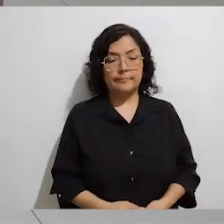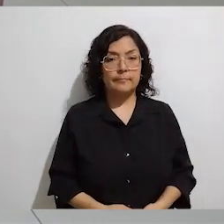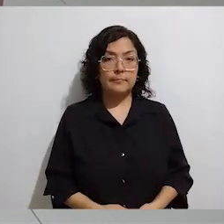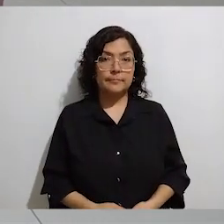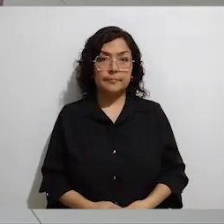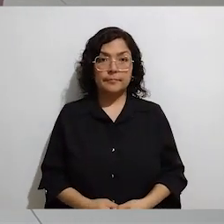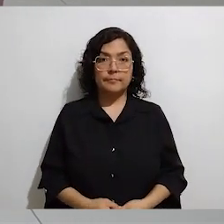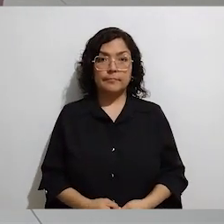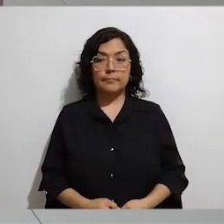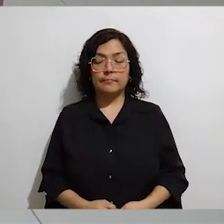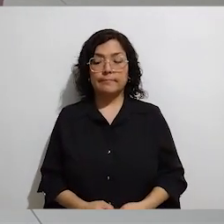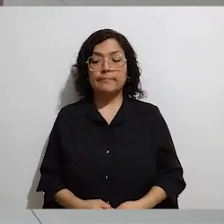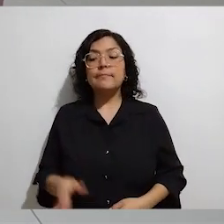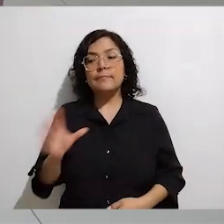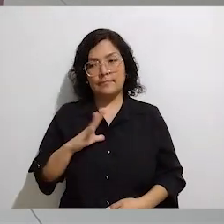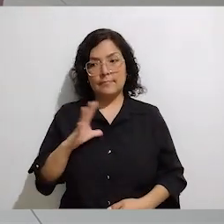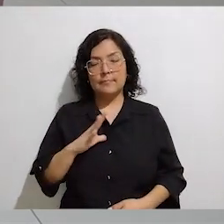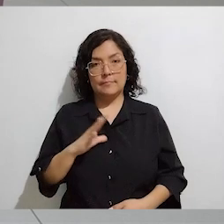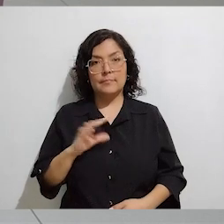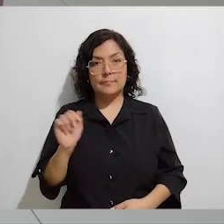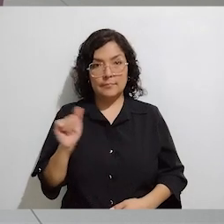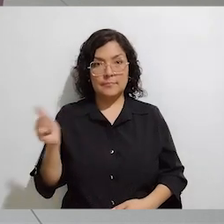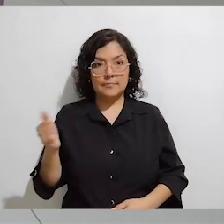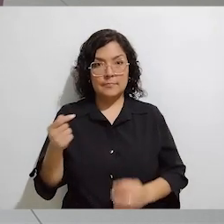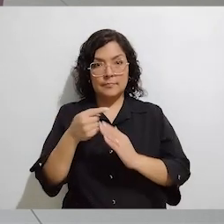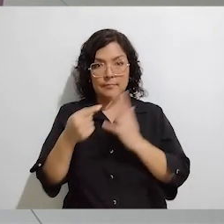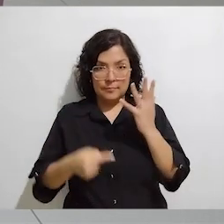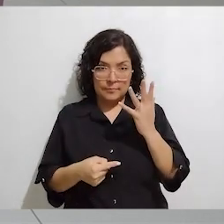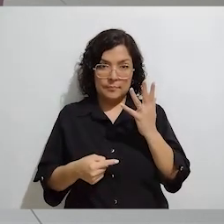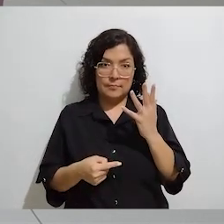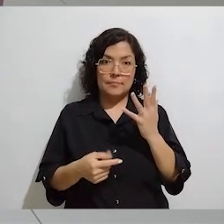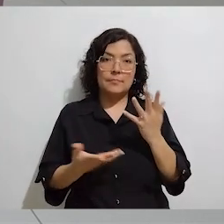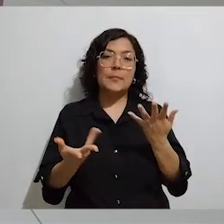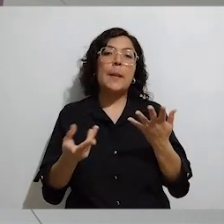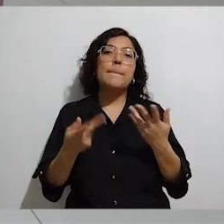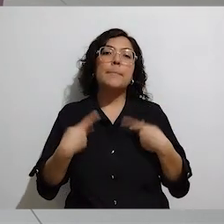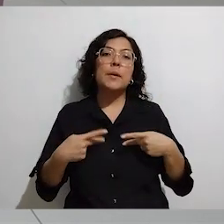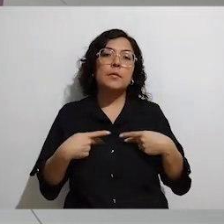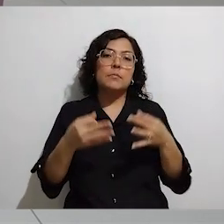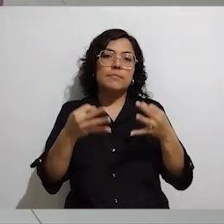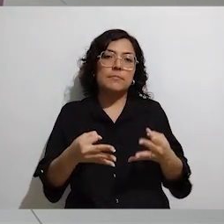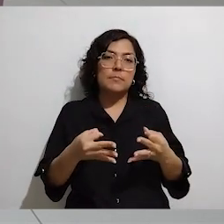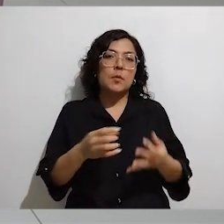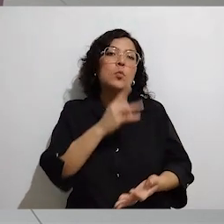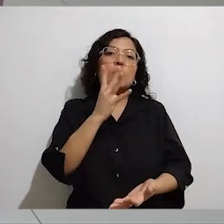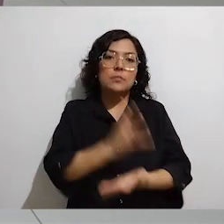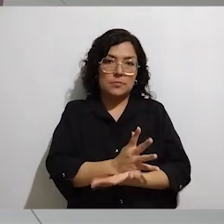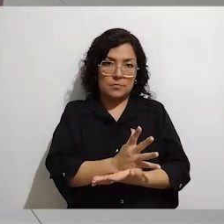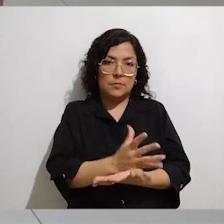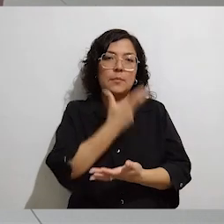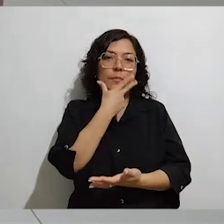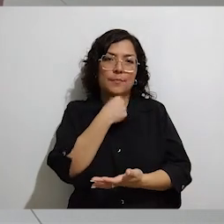dentro de los diferentes mecanismos hay algunos que efectivamente solo se pueden ejercer por las personas